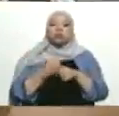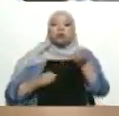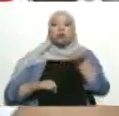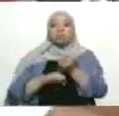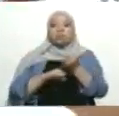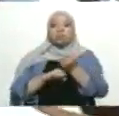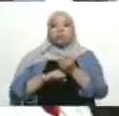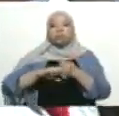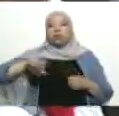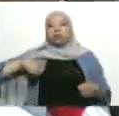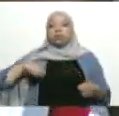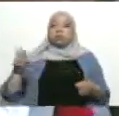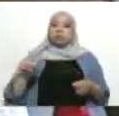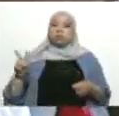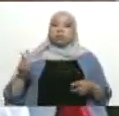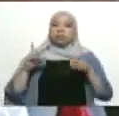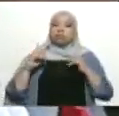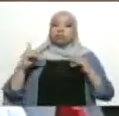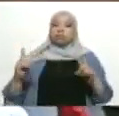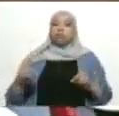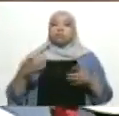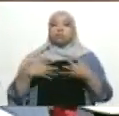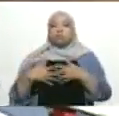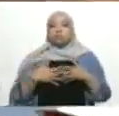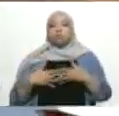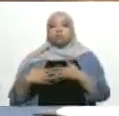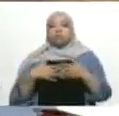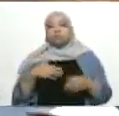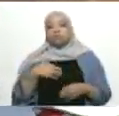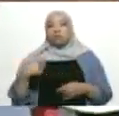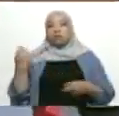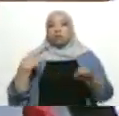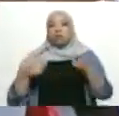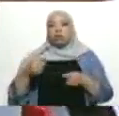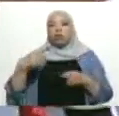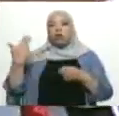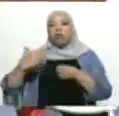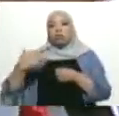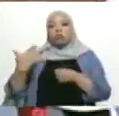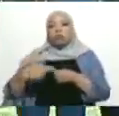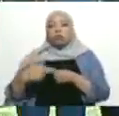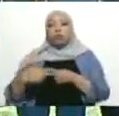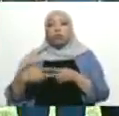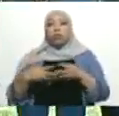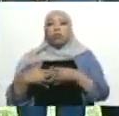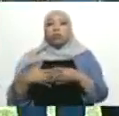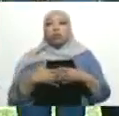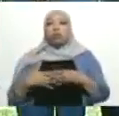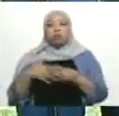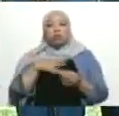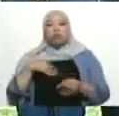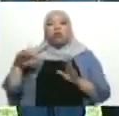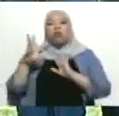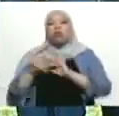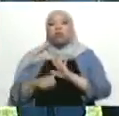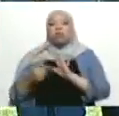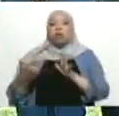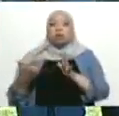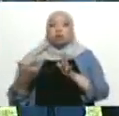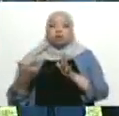apoderarse de nuestra patria. Yo lo he dicho en estos días, Estados Unidos no nos quiere comprar el petróleo. Estados Unidos nos quiere robar el